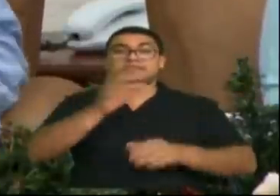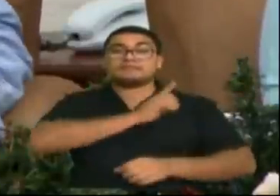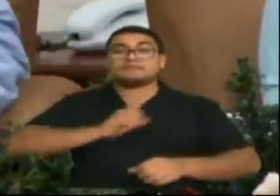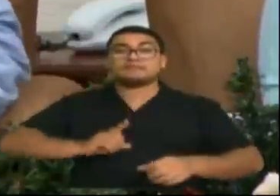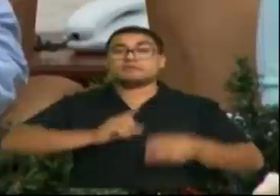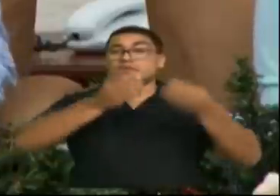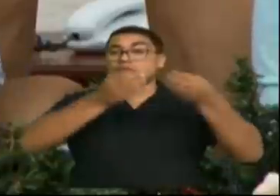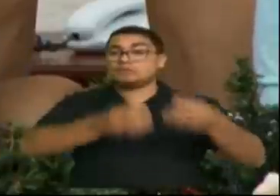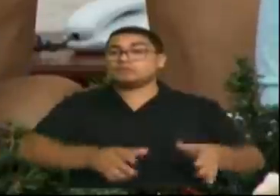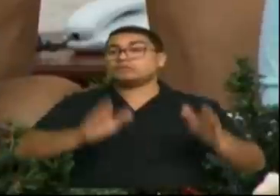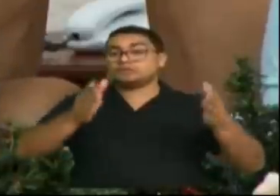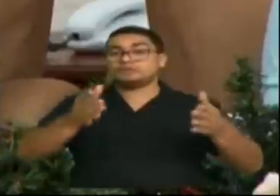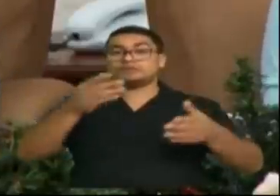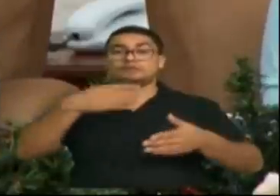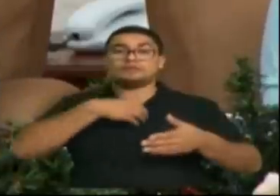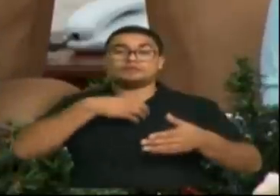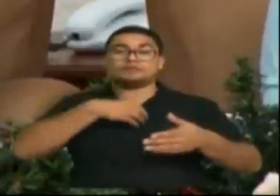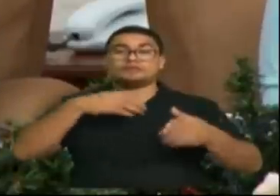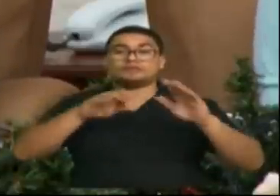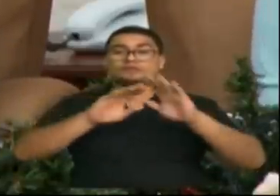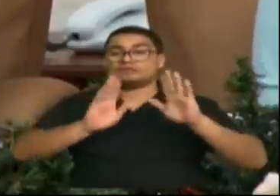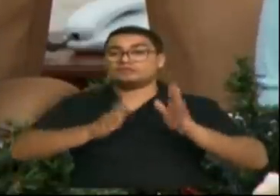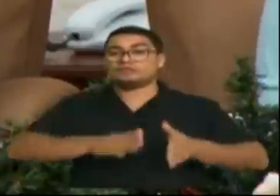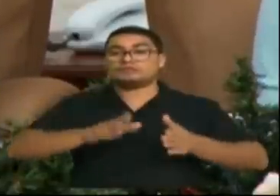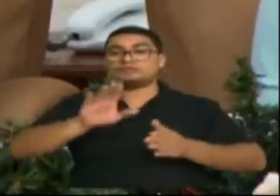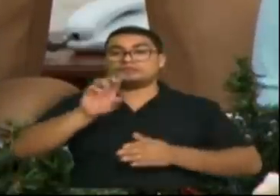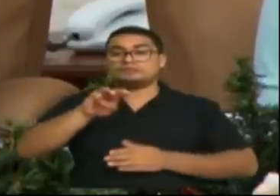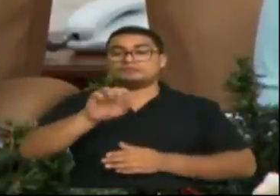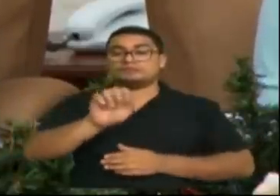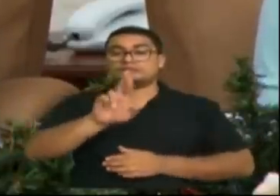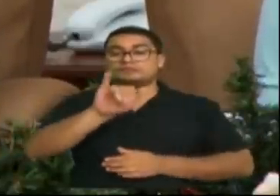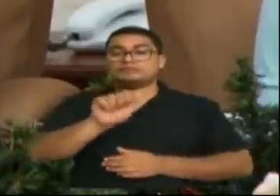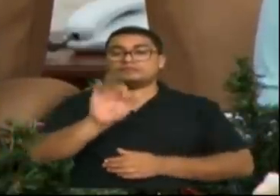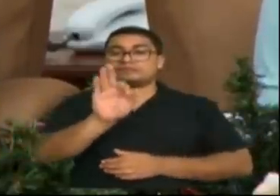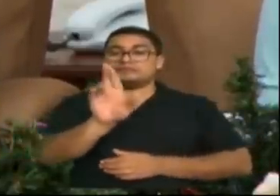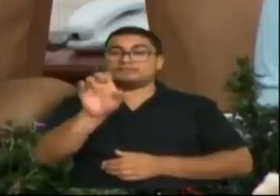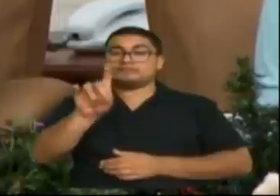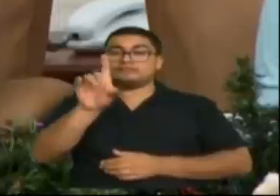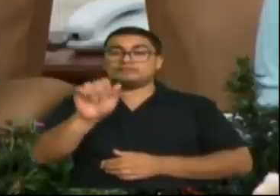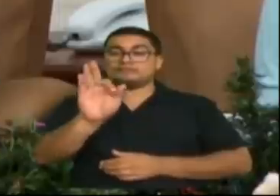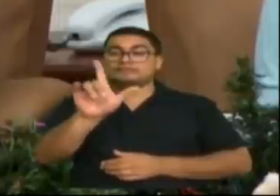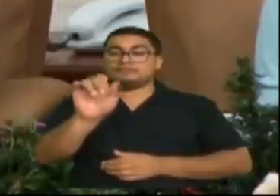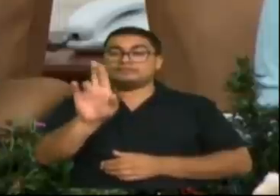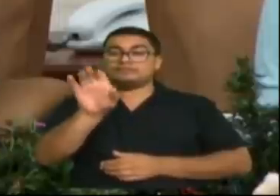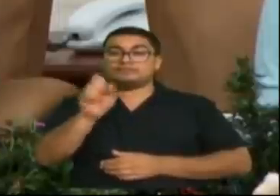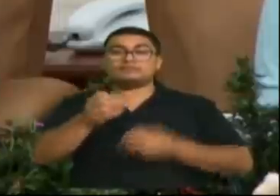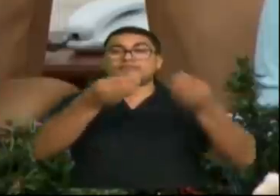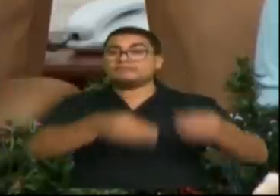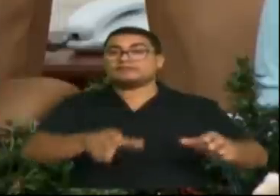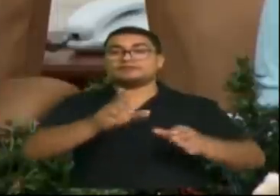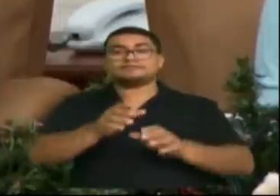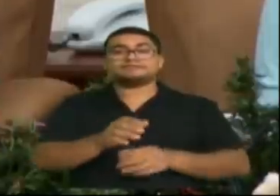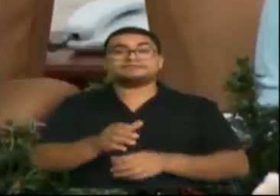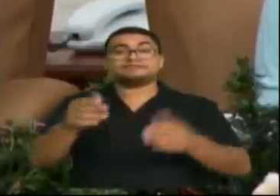María Fernanda Flores. Se abre la votación, los que están a favor en verde, los que están en contra en